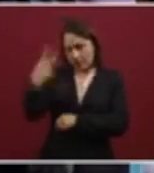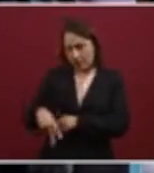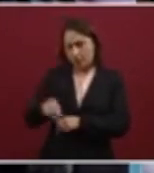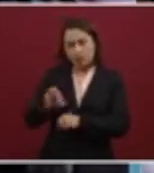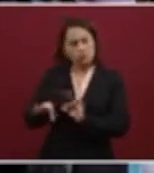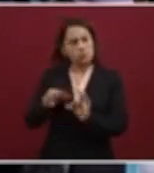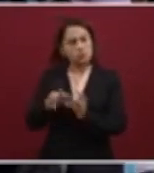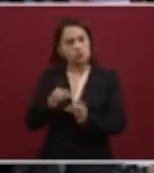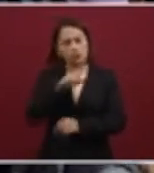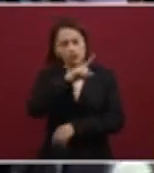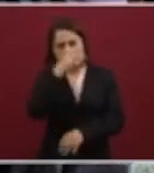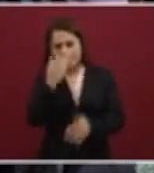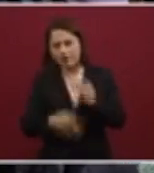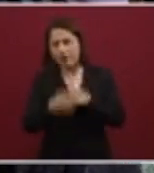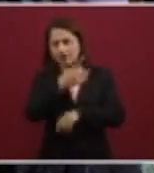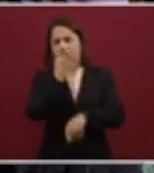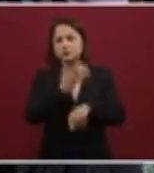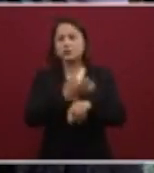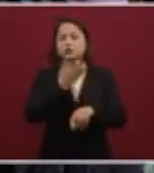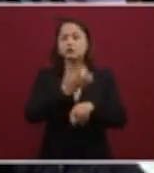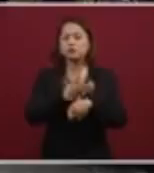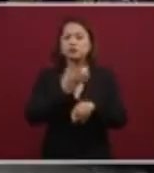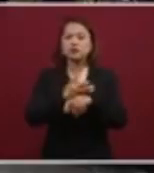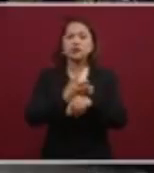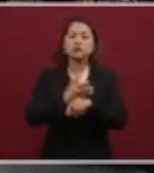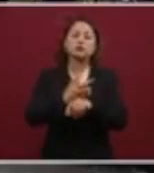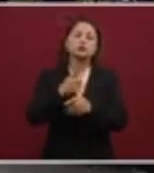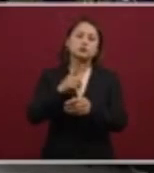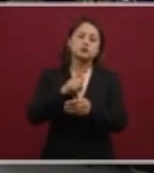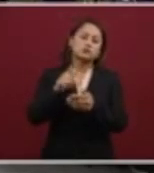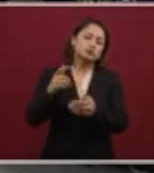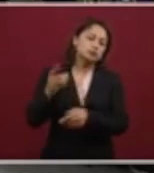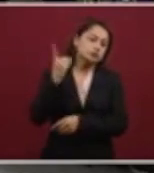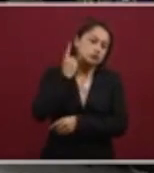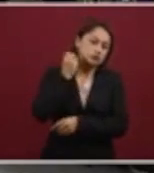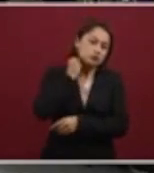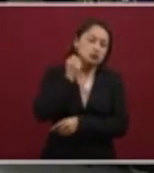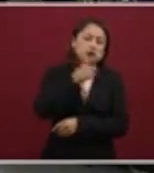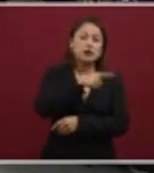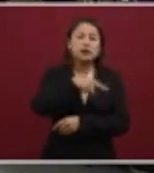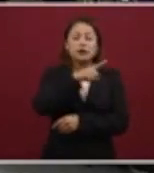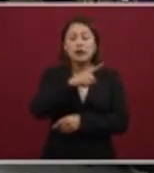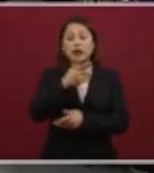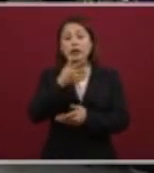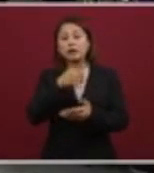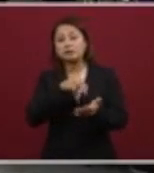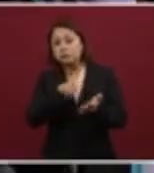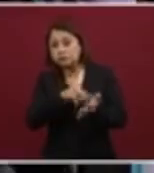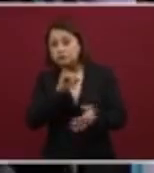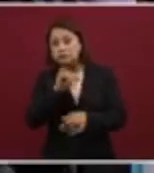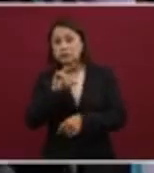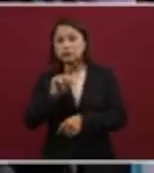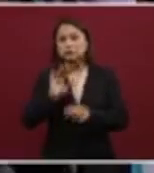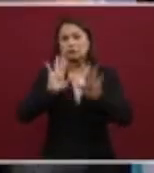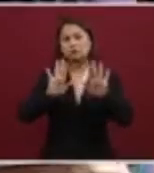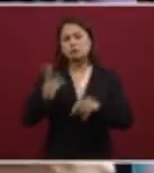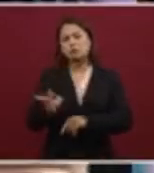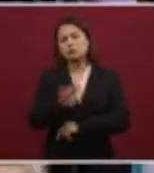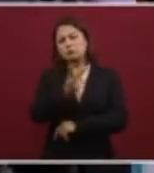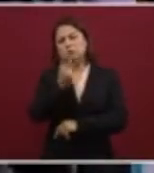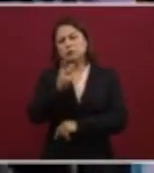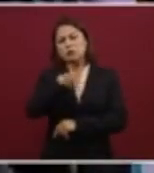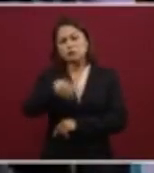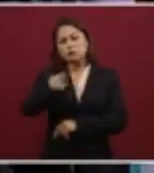Unidos, y ¿qué pasa con la actitud de Donald Trump? Y si usted considera que en algún